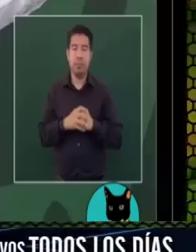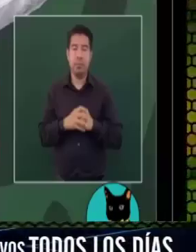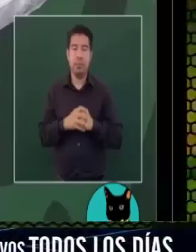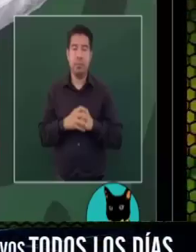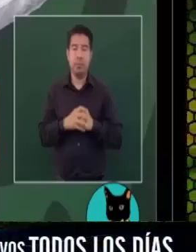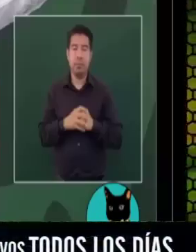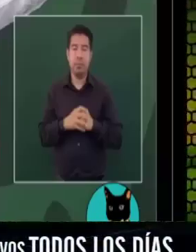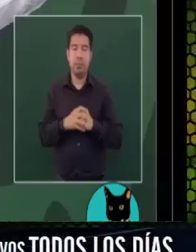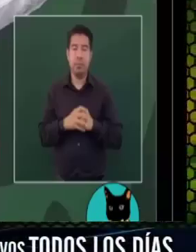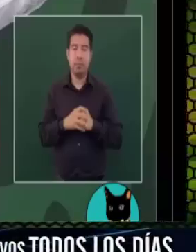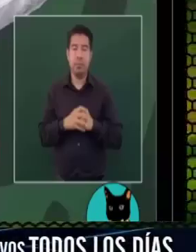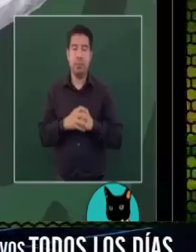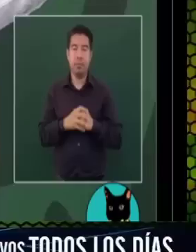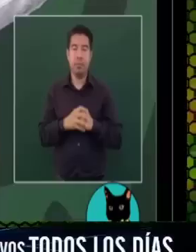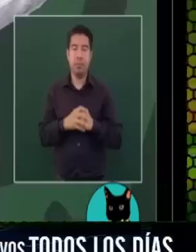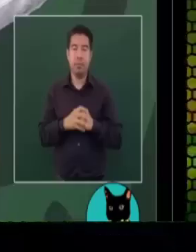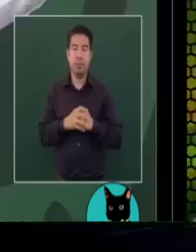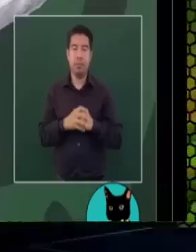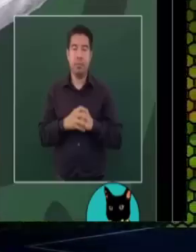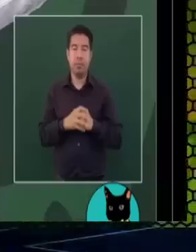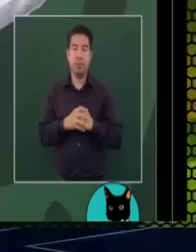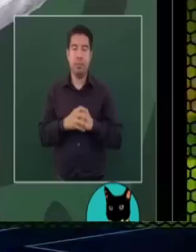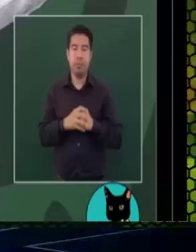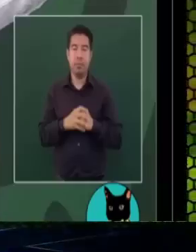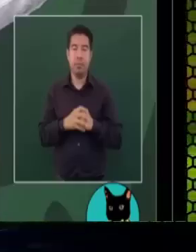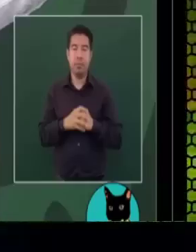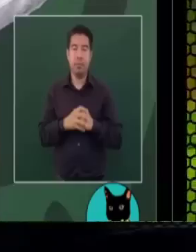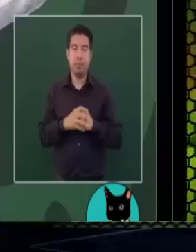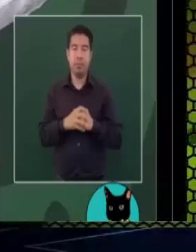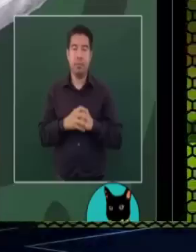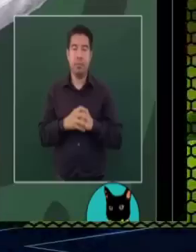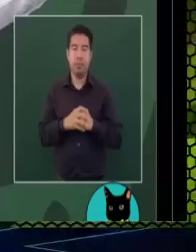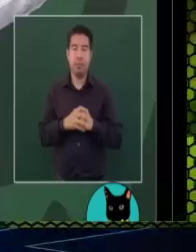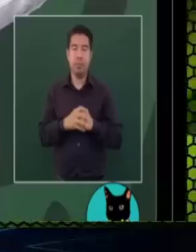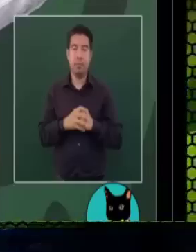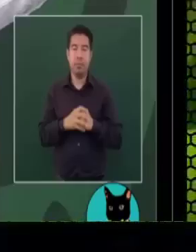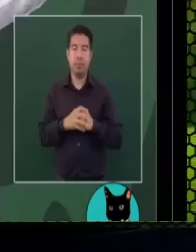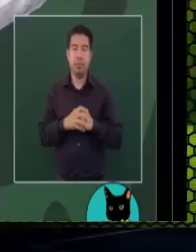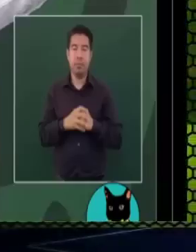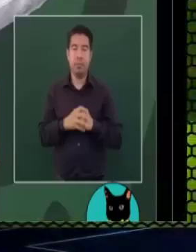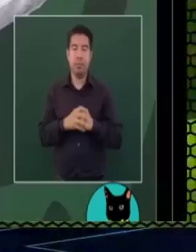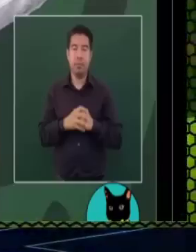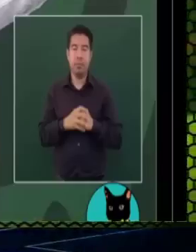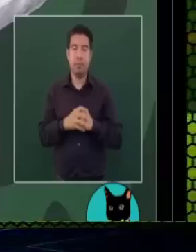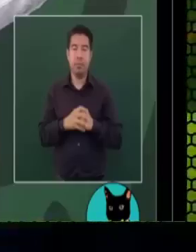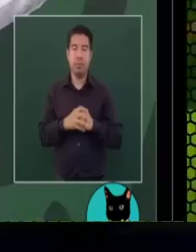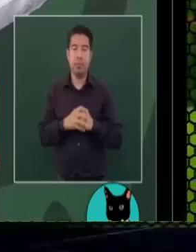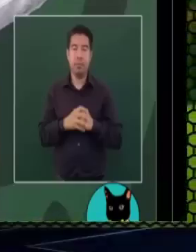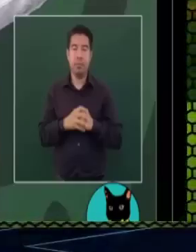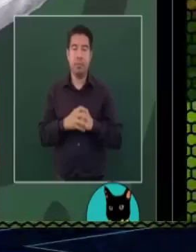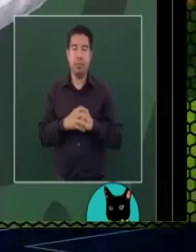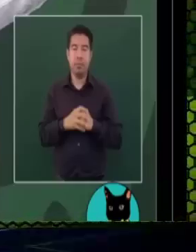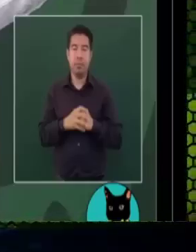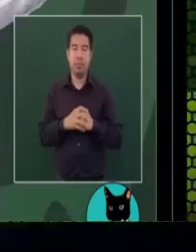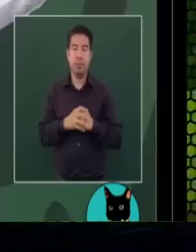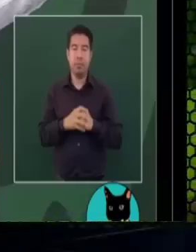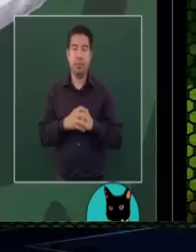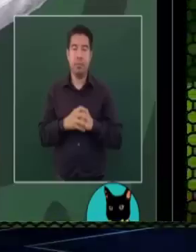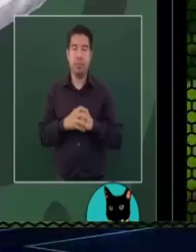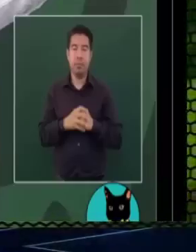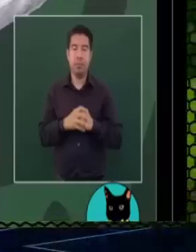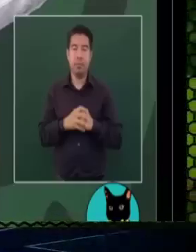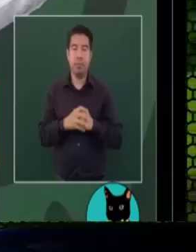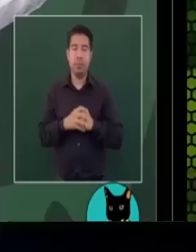coalición, esa va a ser su narrativa, ese va a ser prácticamente el estandarte para pedir el voto